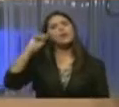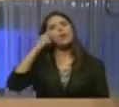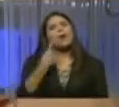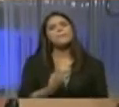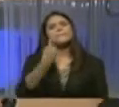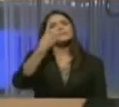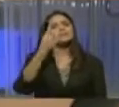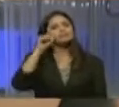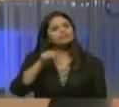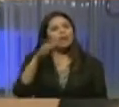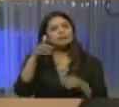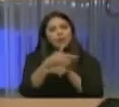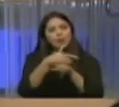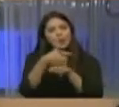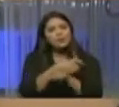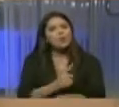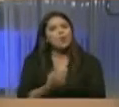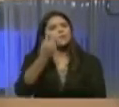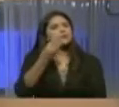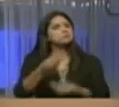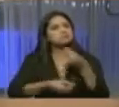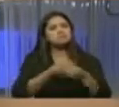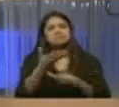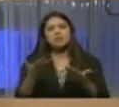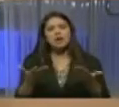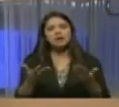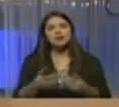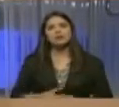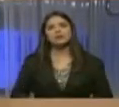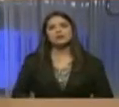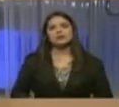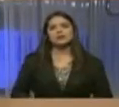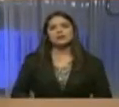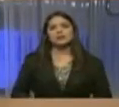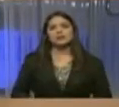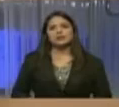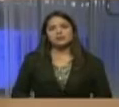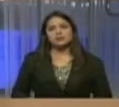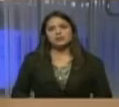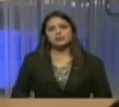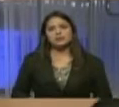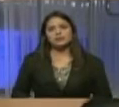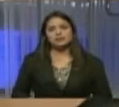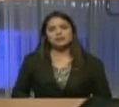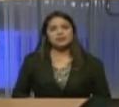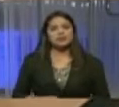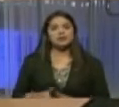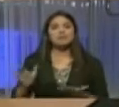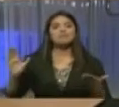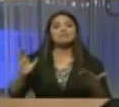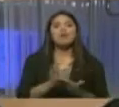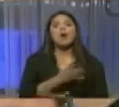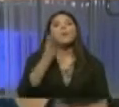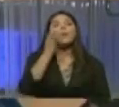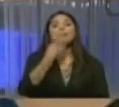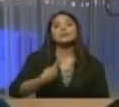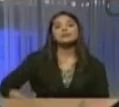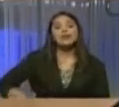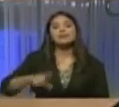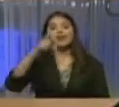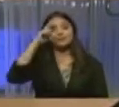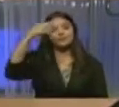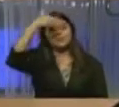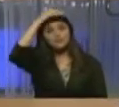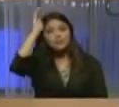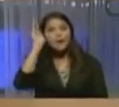primero que hizo este gobierno de facto, que derrocó a la presidenta Dilma, fue cerrar el Ministerio